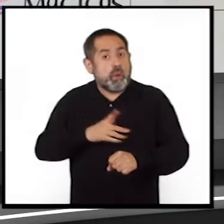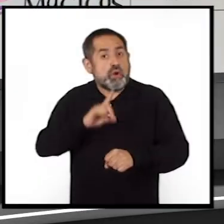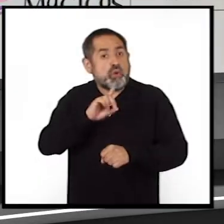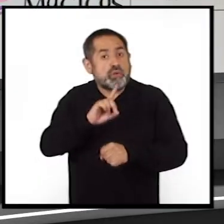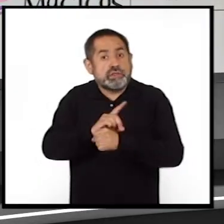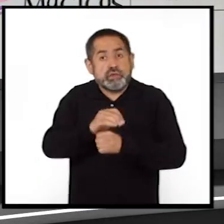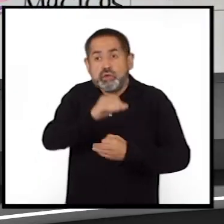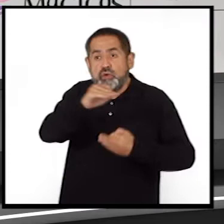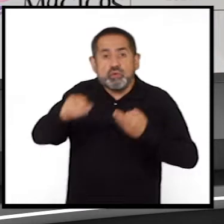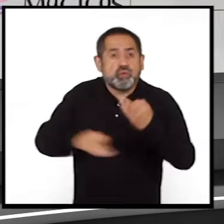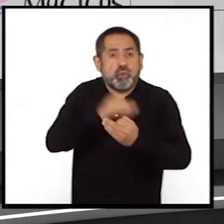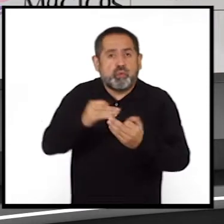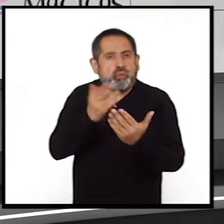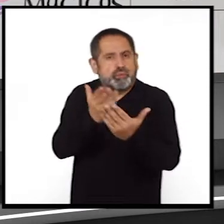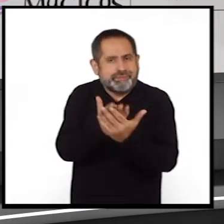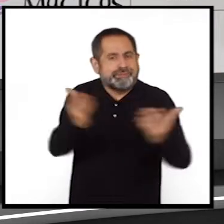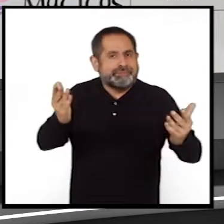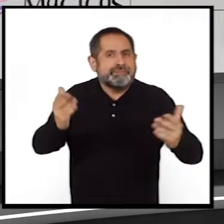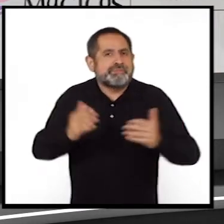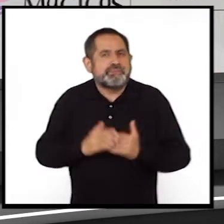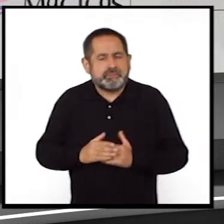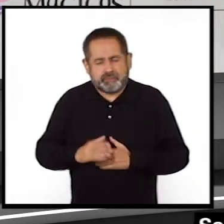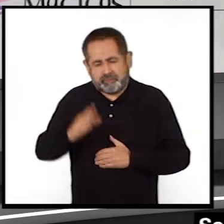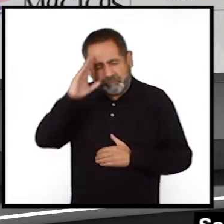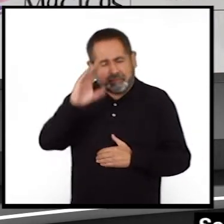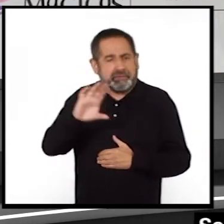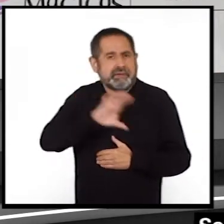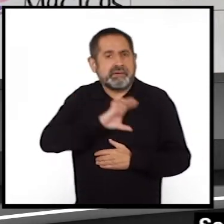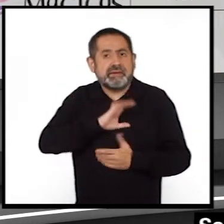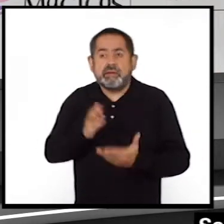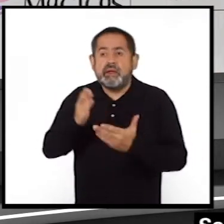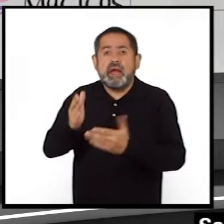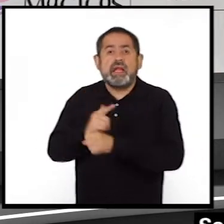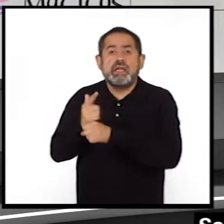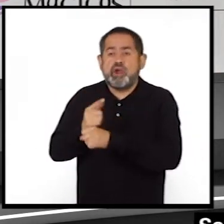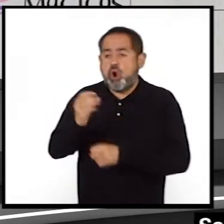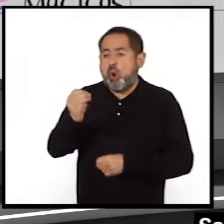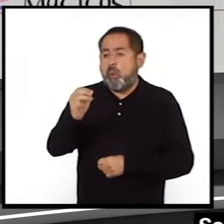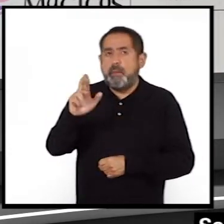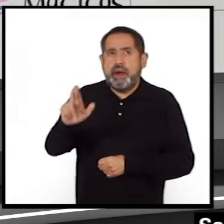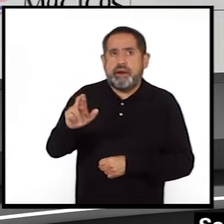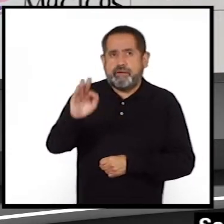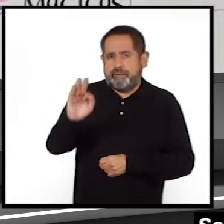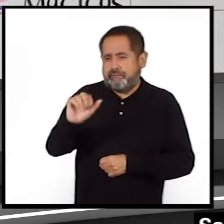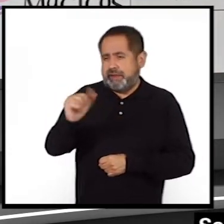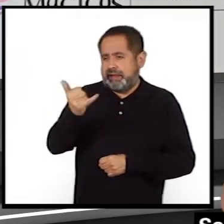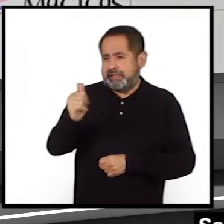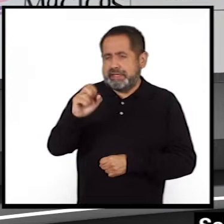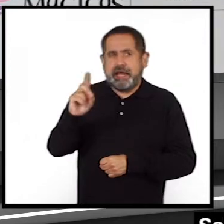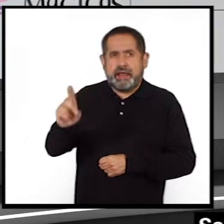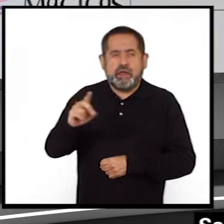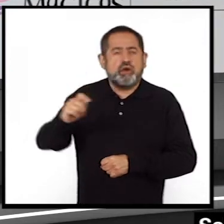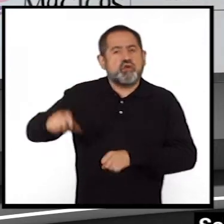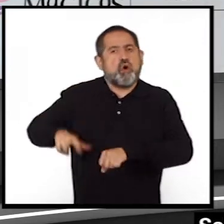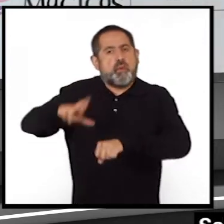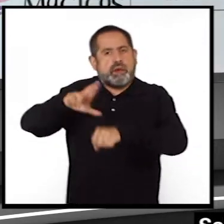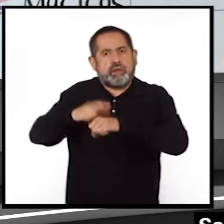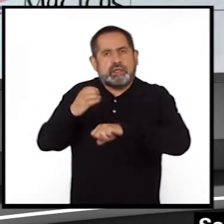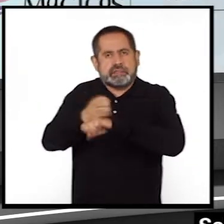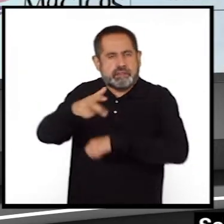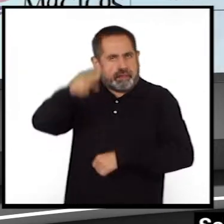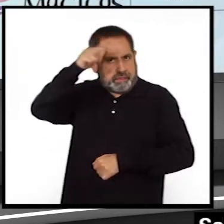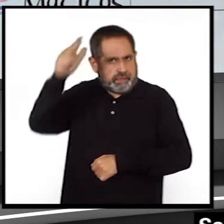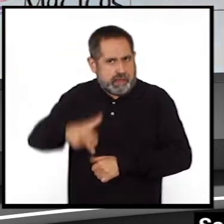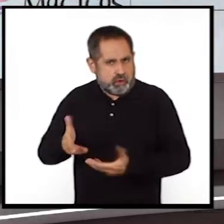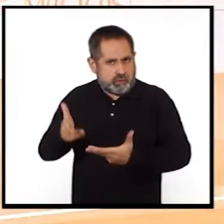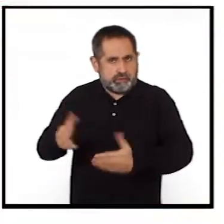Muy buenos días tengan todas y todos ustedes. Saludo con mucho afecto al licenciado Omar Fayad Meneses, gobernador constitucional